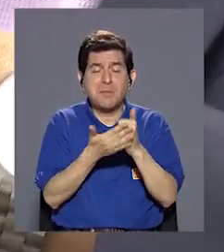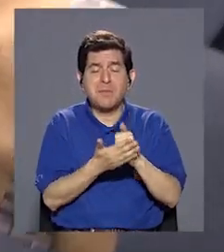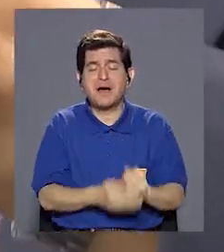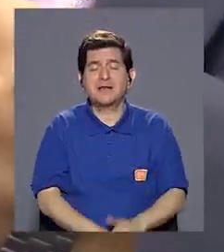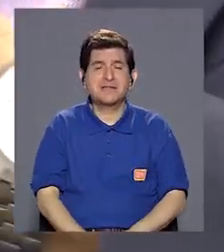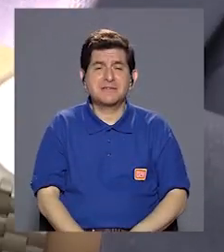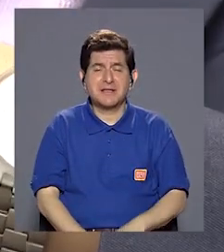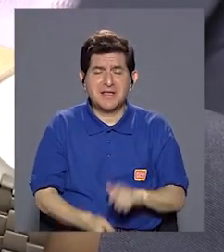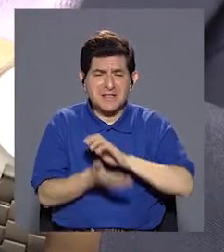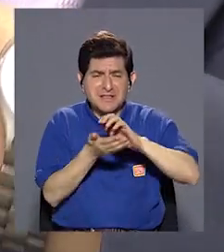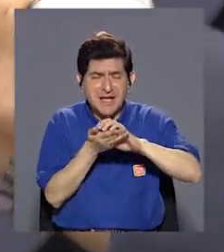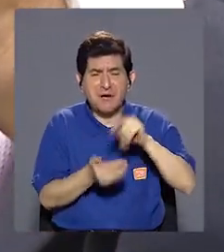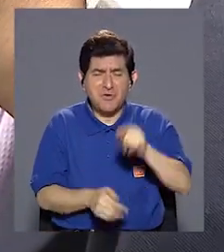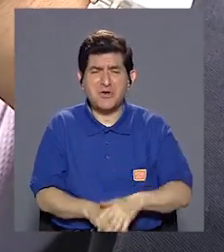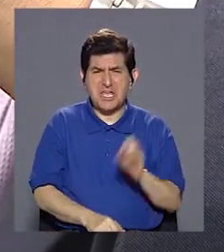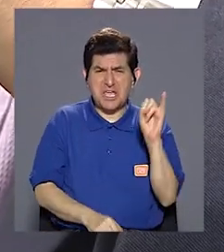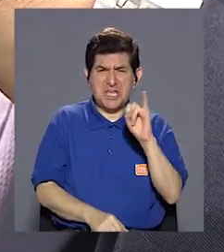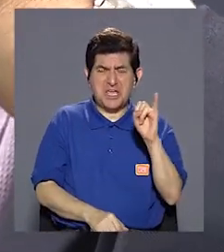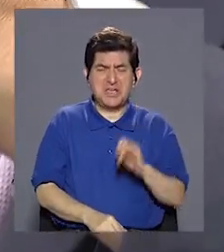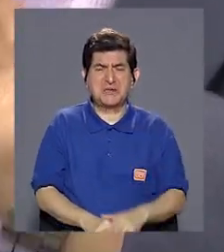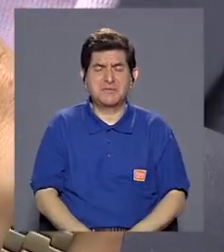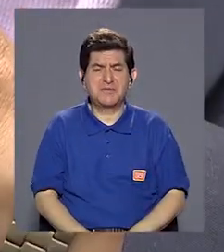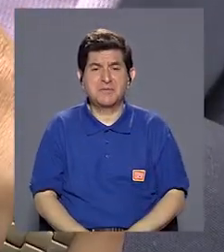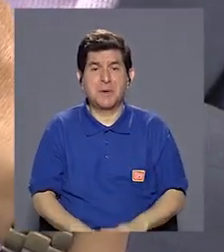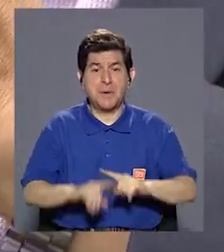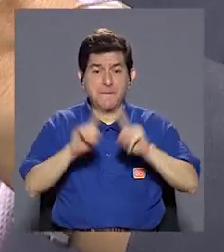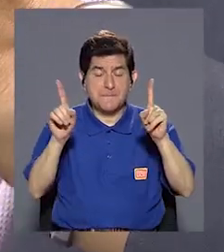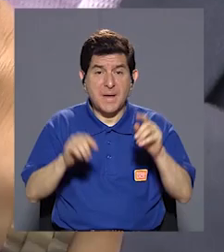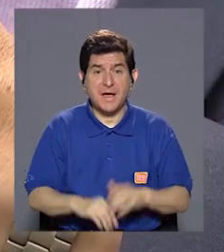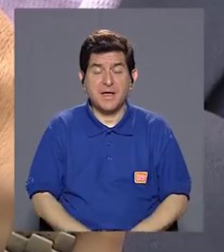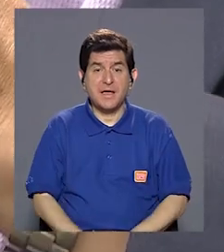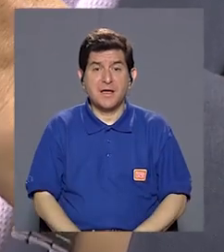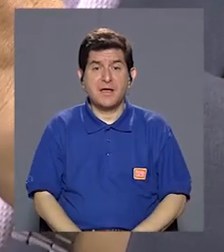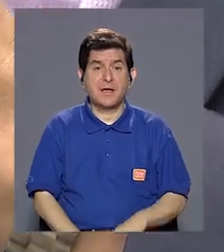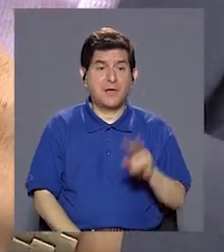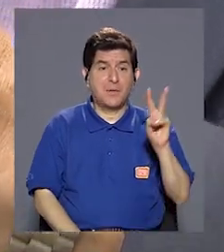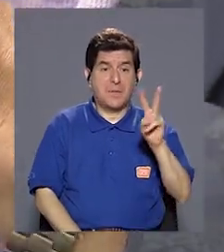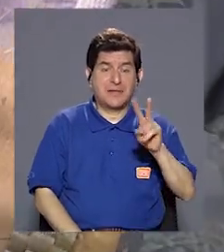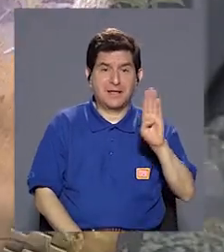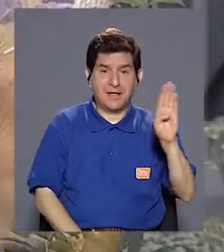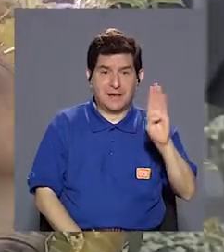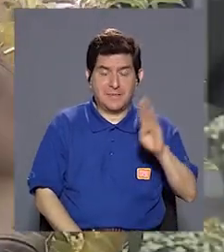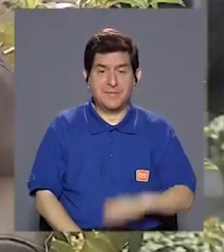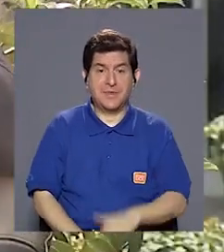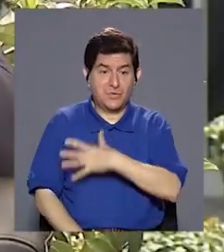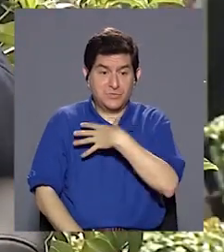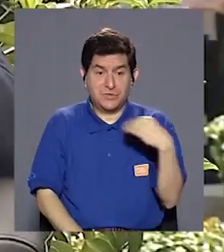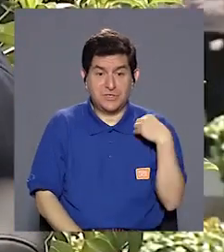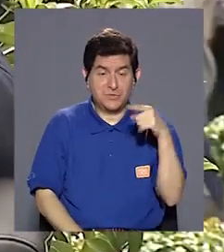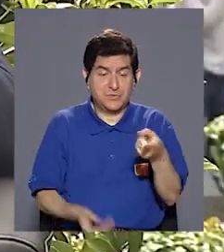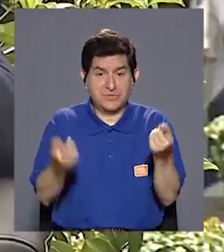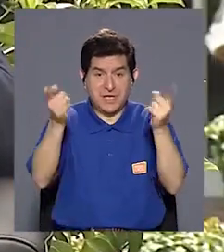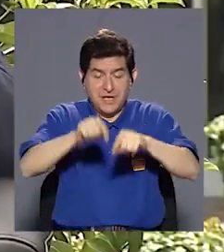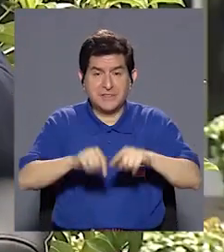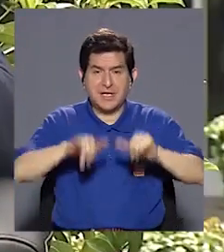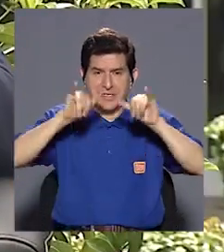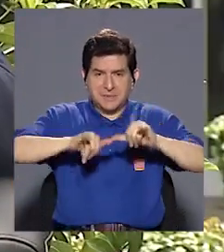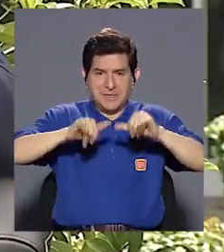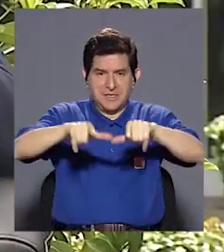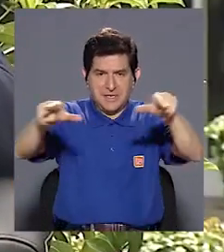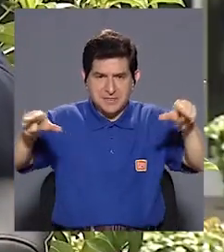residuo del jabón, irritar, pero lo más importante es que yo ocupo eliminar la humedad, porque las bacterias y los virus les encanta vivir, en la mayoría de ellas,